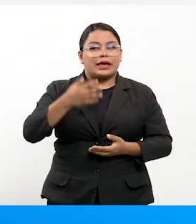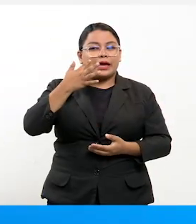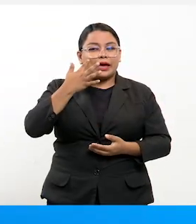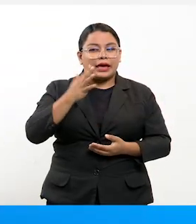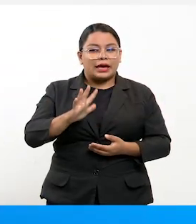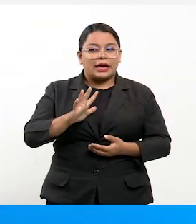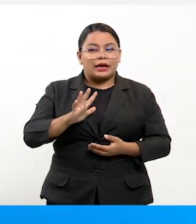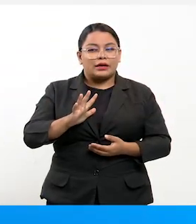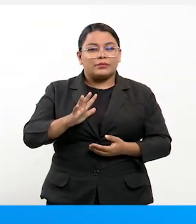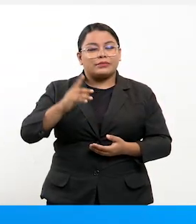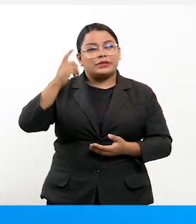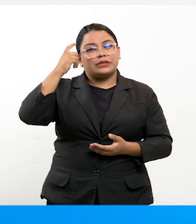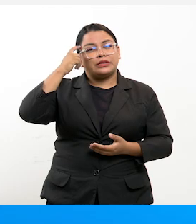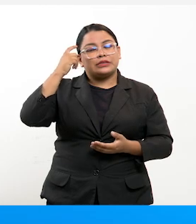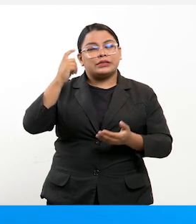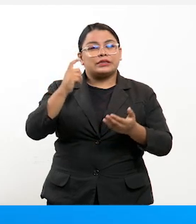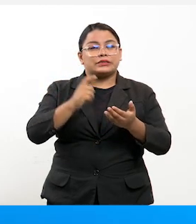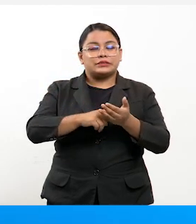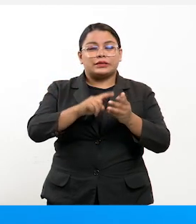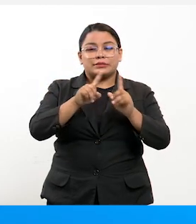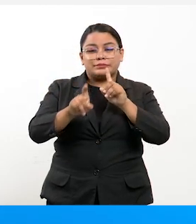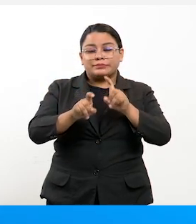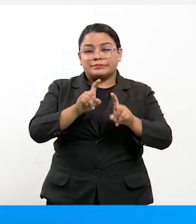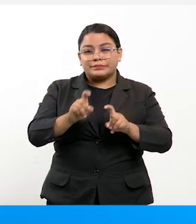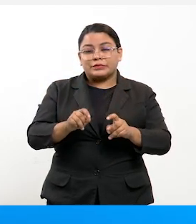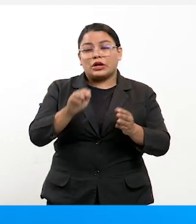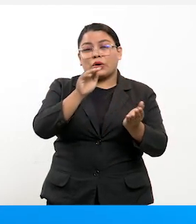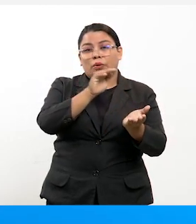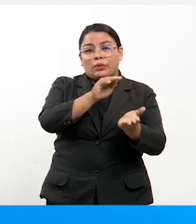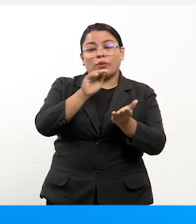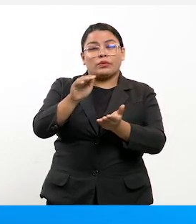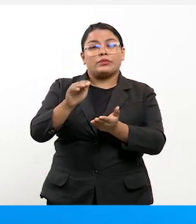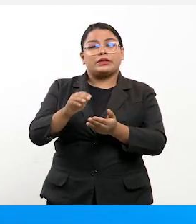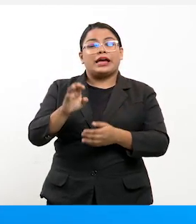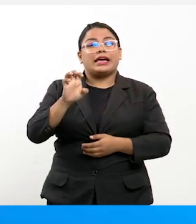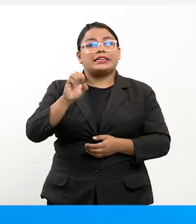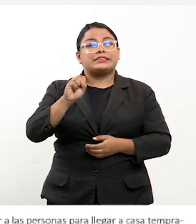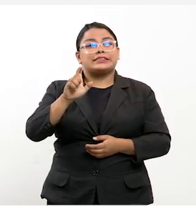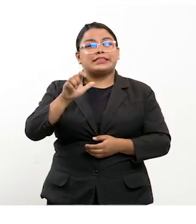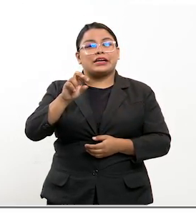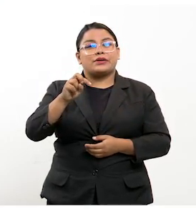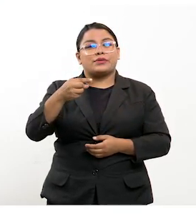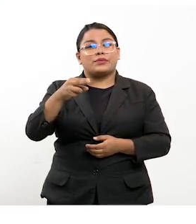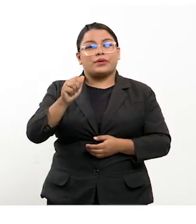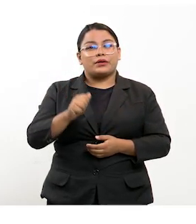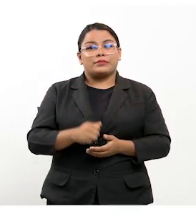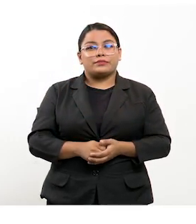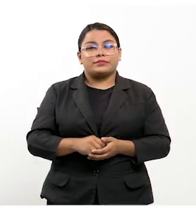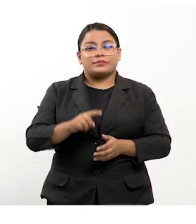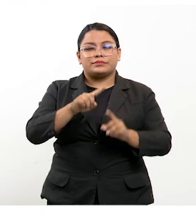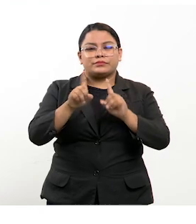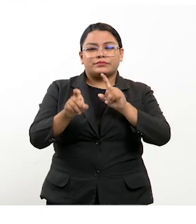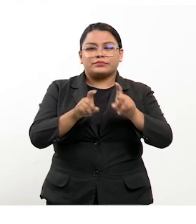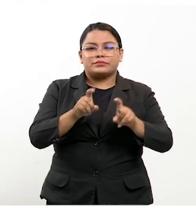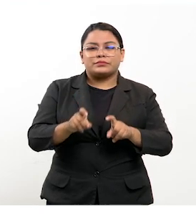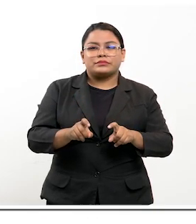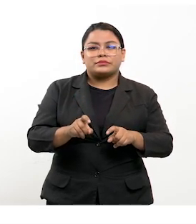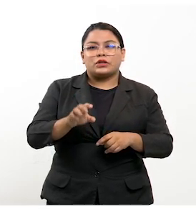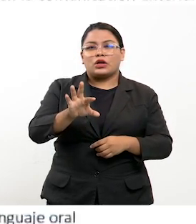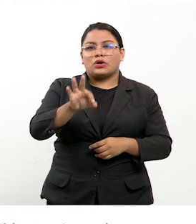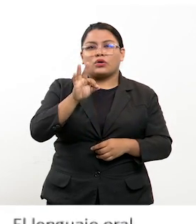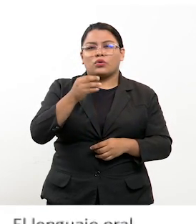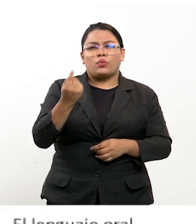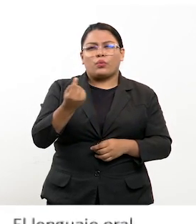Ejemplo de ítems que encontrará en las pruebas de unidad ESLengua. Ítem de selección